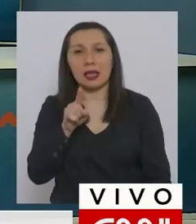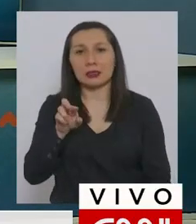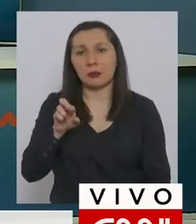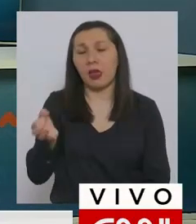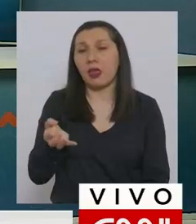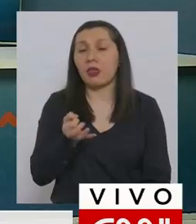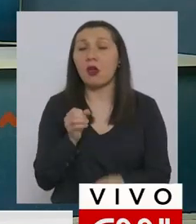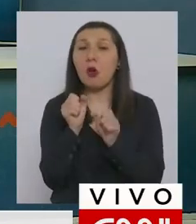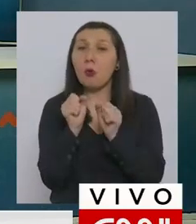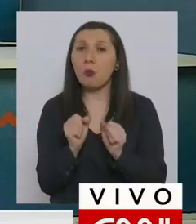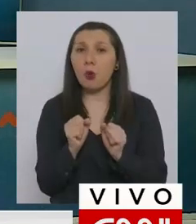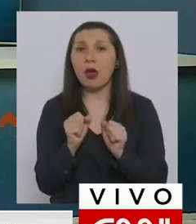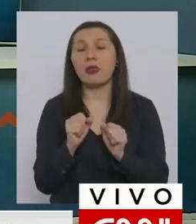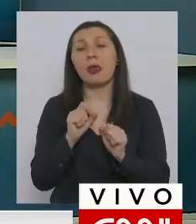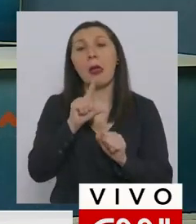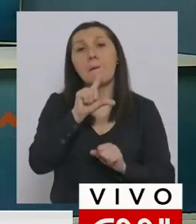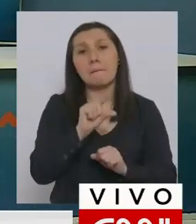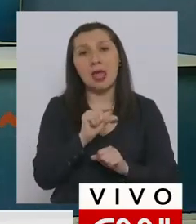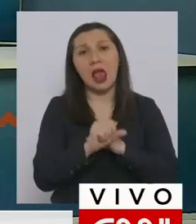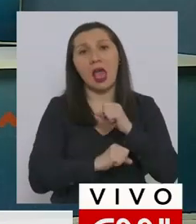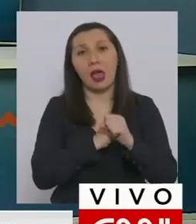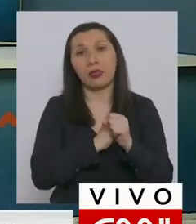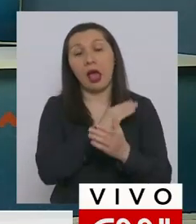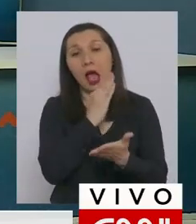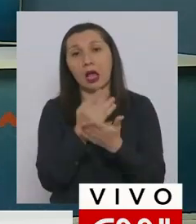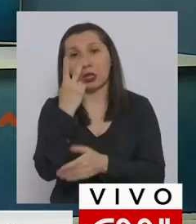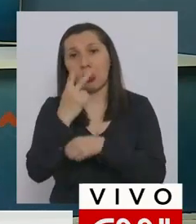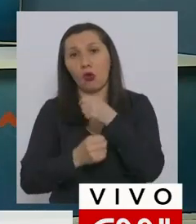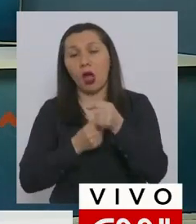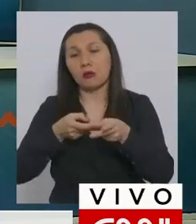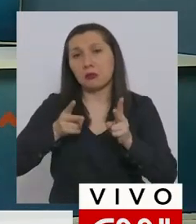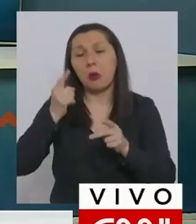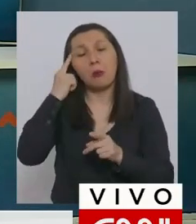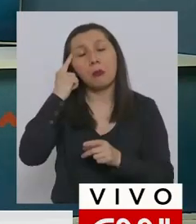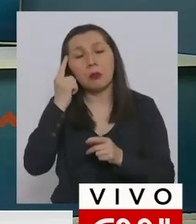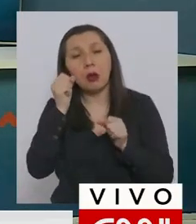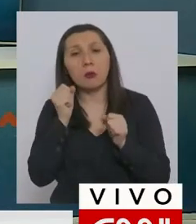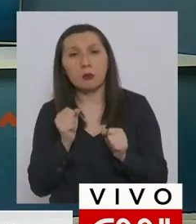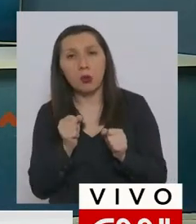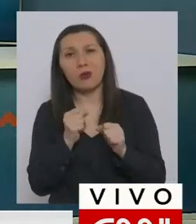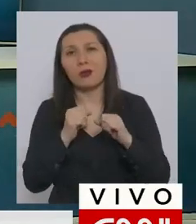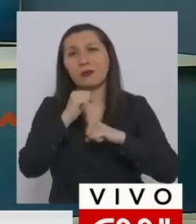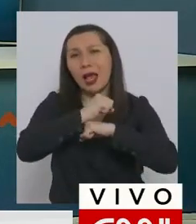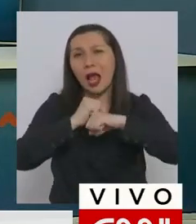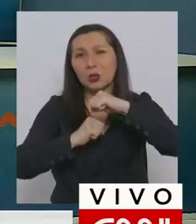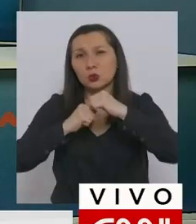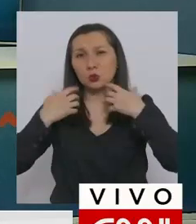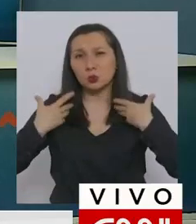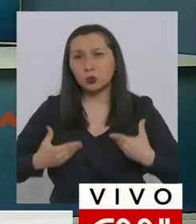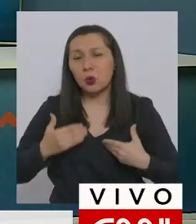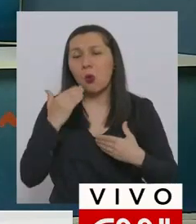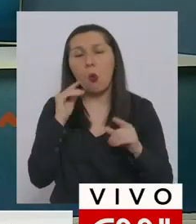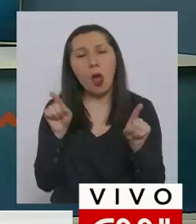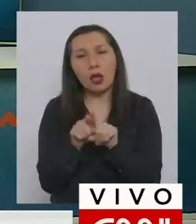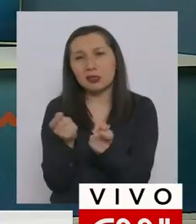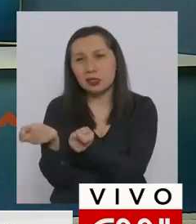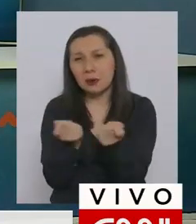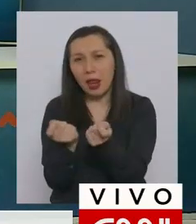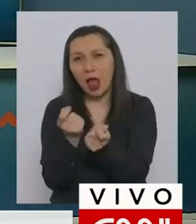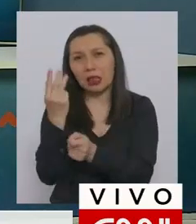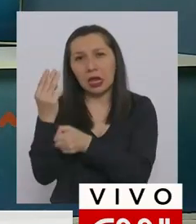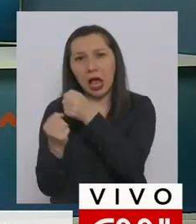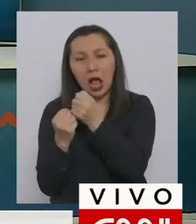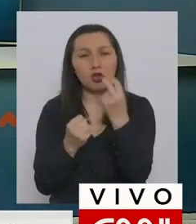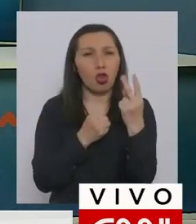forma, ya que para nosotros es muy importante este comité asesor en vacunas e inmunoglobulinas. La siguiente pregunta,